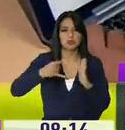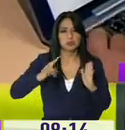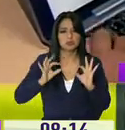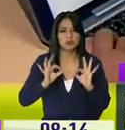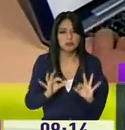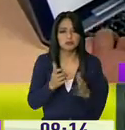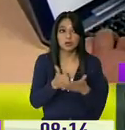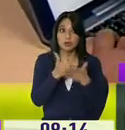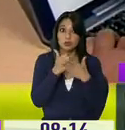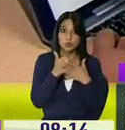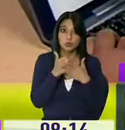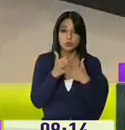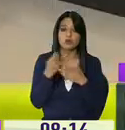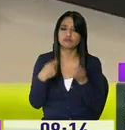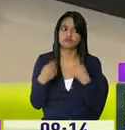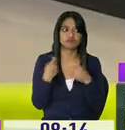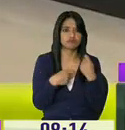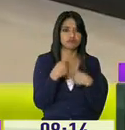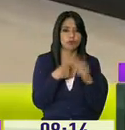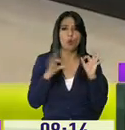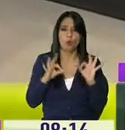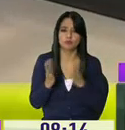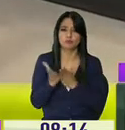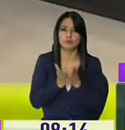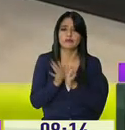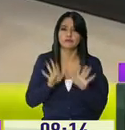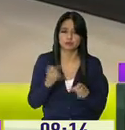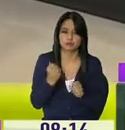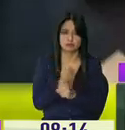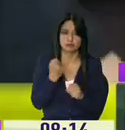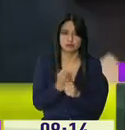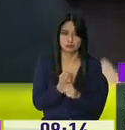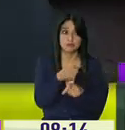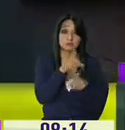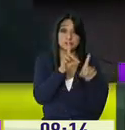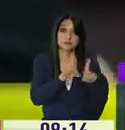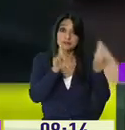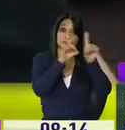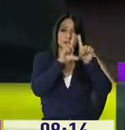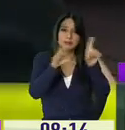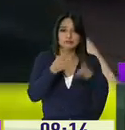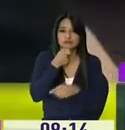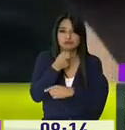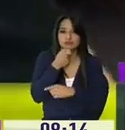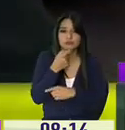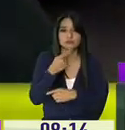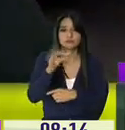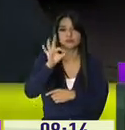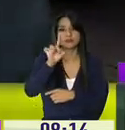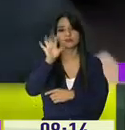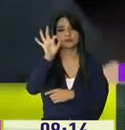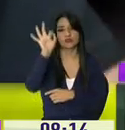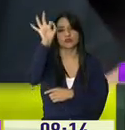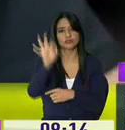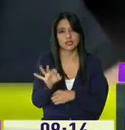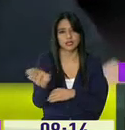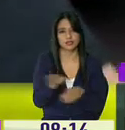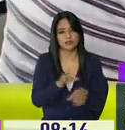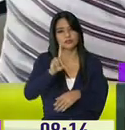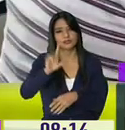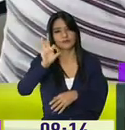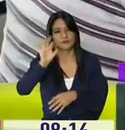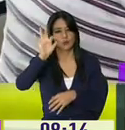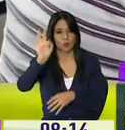permitan continuar en el mercado. Datos arrojados de una empresa consultora reveló que el 91% de 129